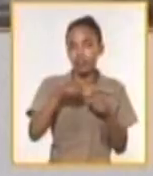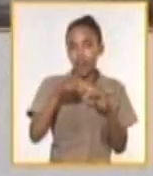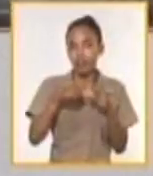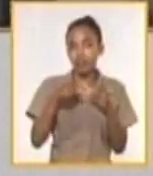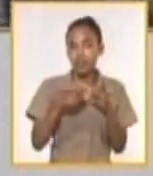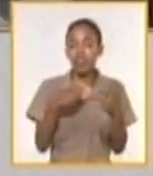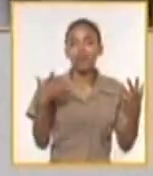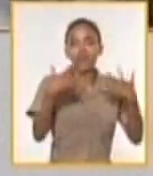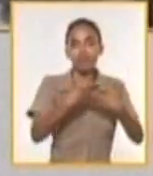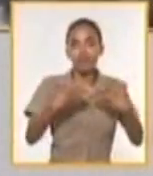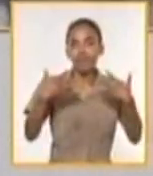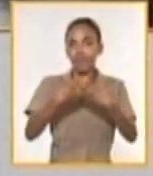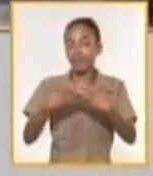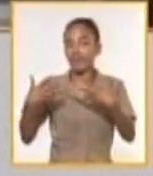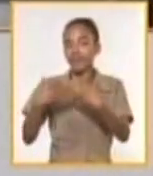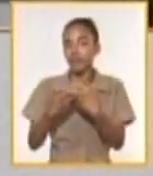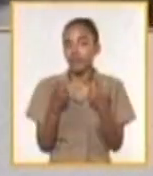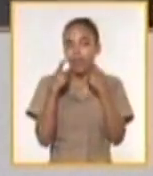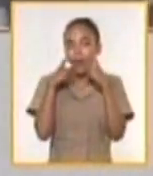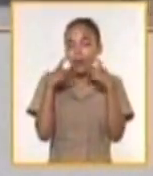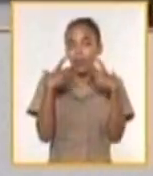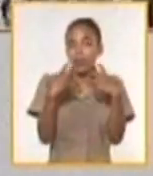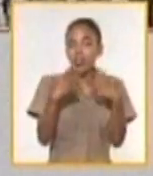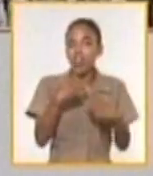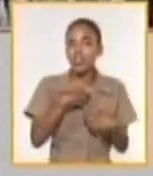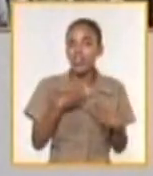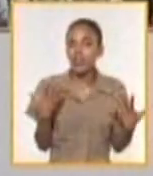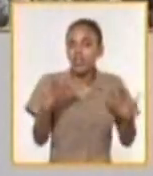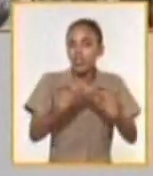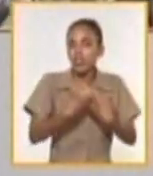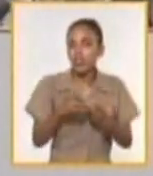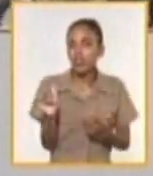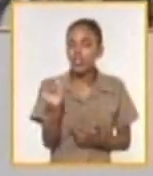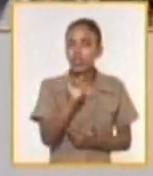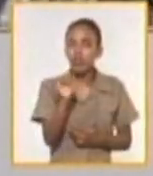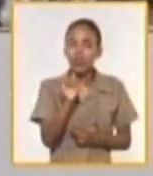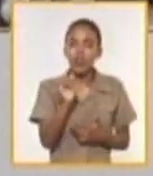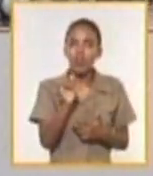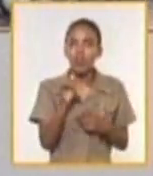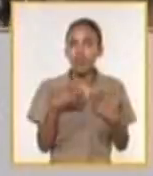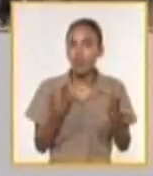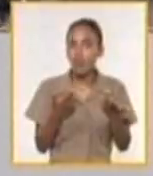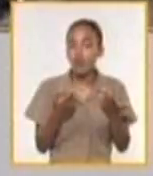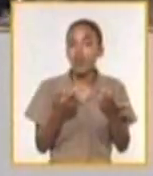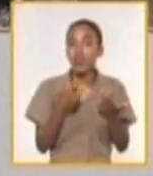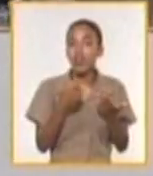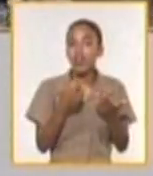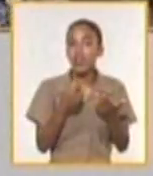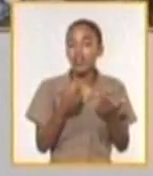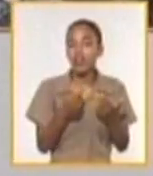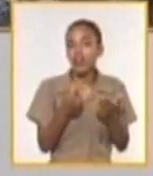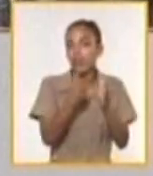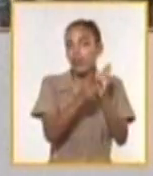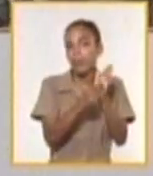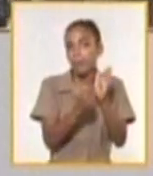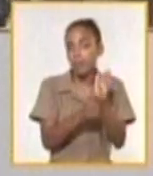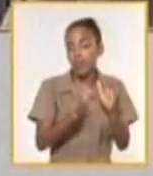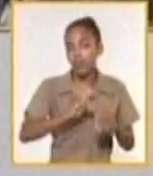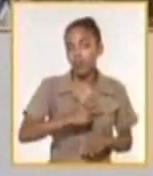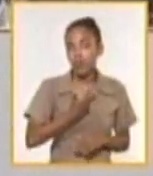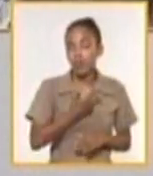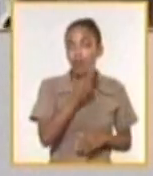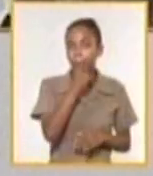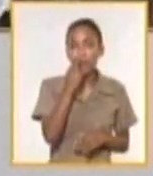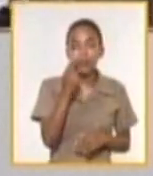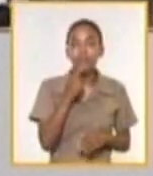conexiones importantísimas, tiene mucho que ver, por ejemplo, también con el aspecto cultural. Martí defiende la